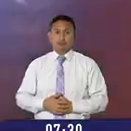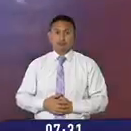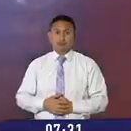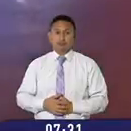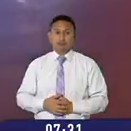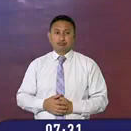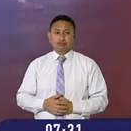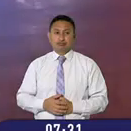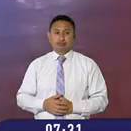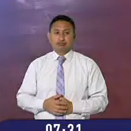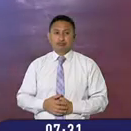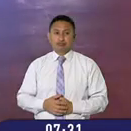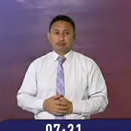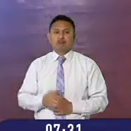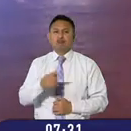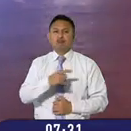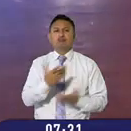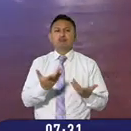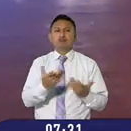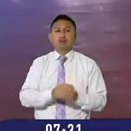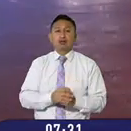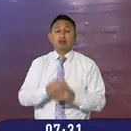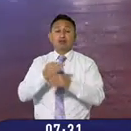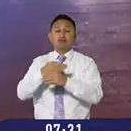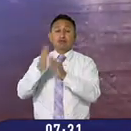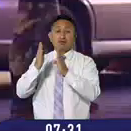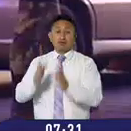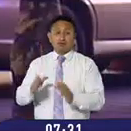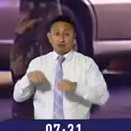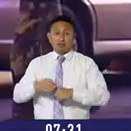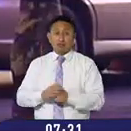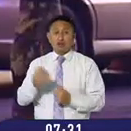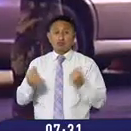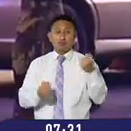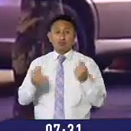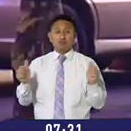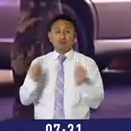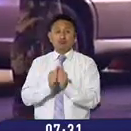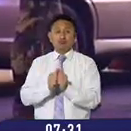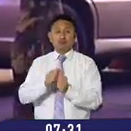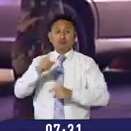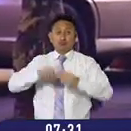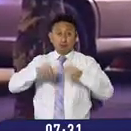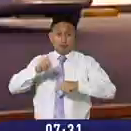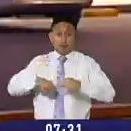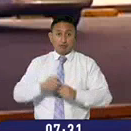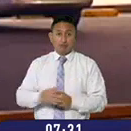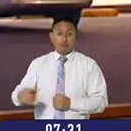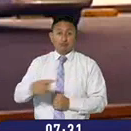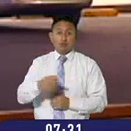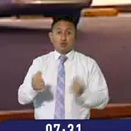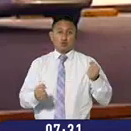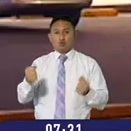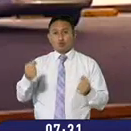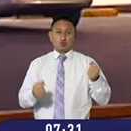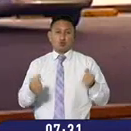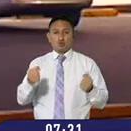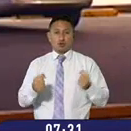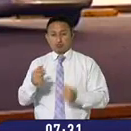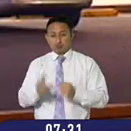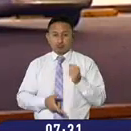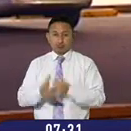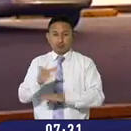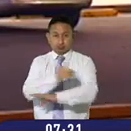El ataque se produjo cuando la funcionaria circulaba en un vehículo junto a un amigo que conducía por la vía Adaule y Marcel Laniado,